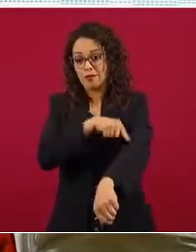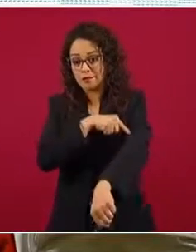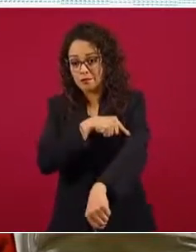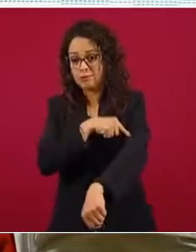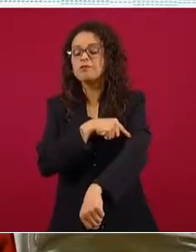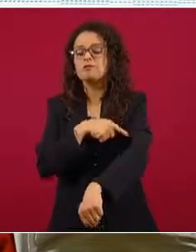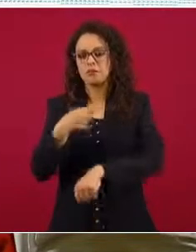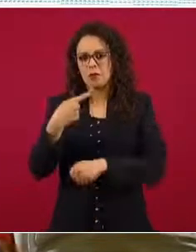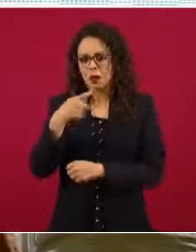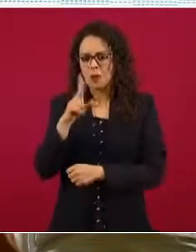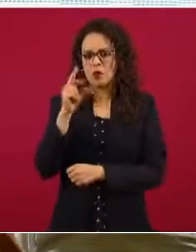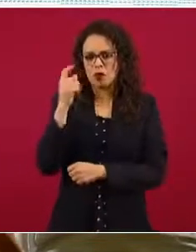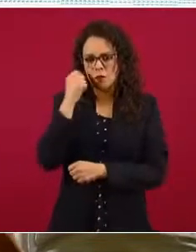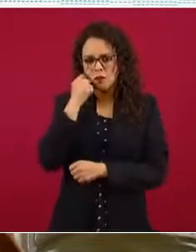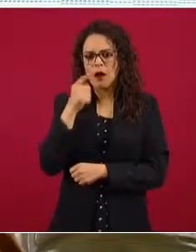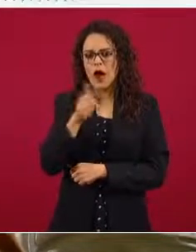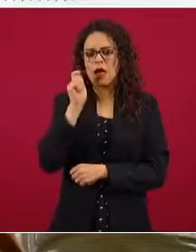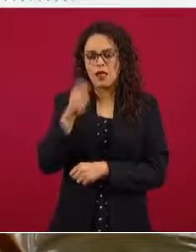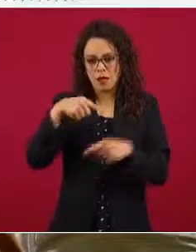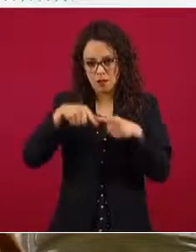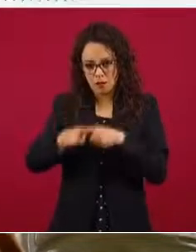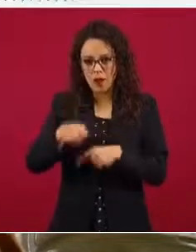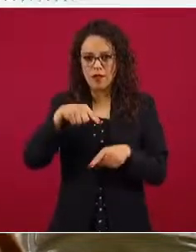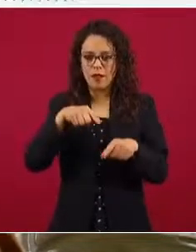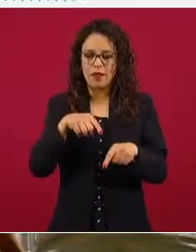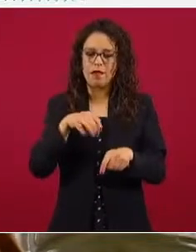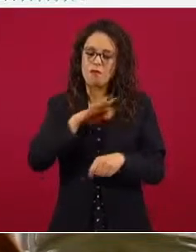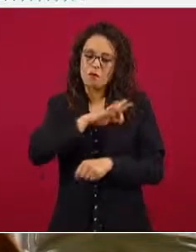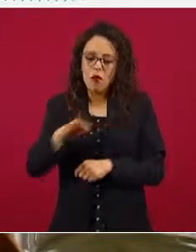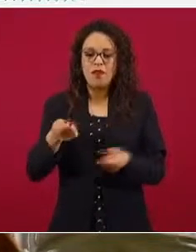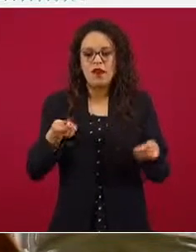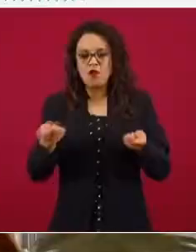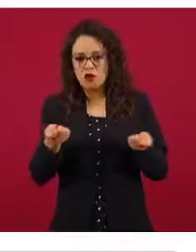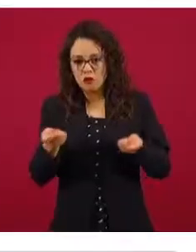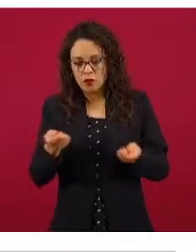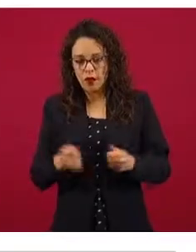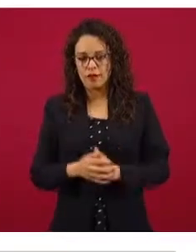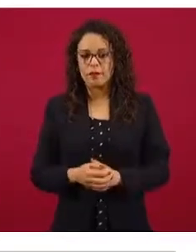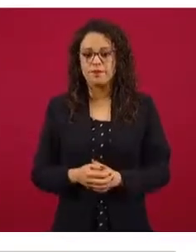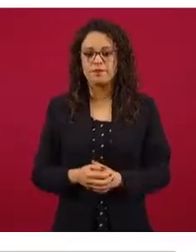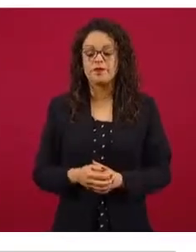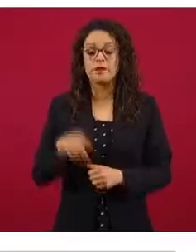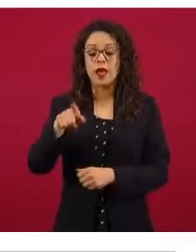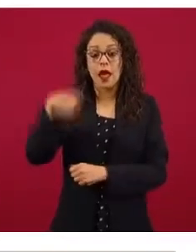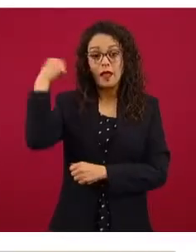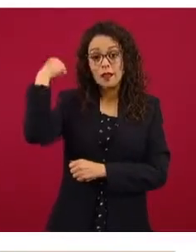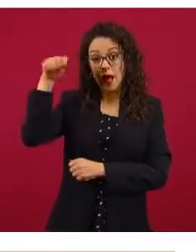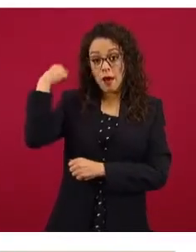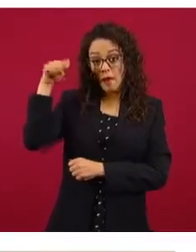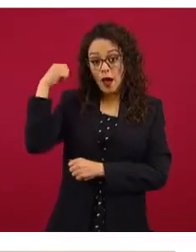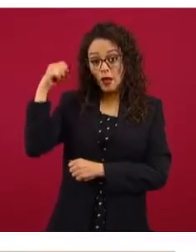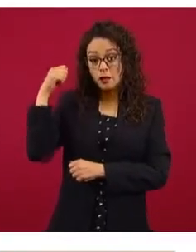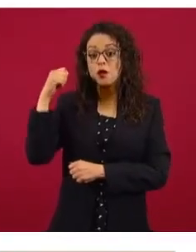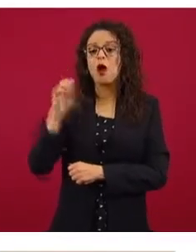alentador que empezará a entrar en control. La siguiente. Tabasco, muy semejante, tuvo una reducción desde el final de